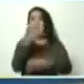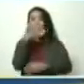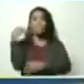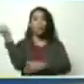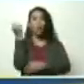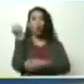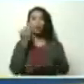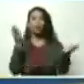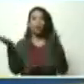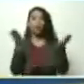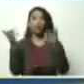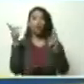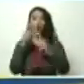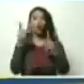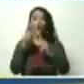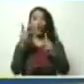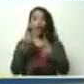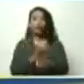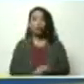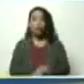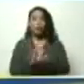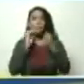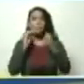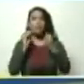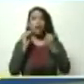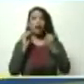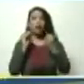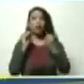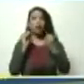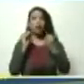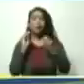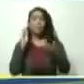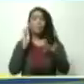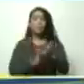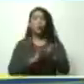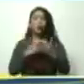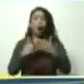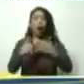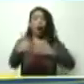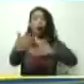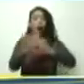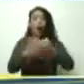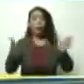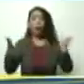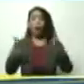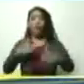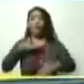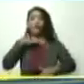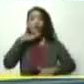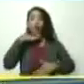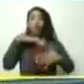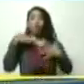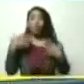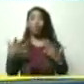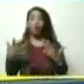los servicios hoteleros para instalar y ampliar la cantidad de